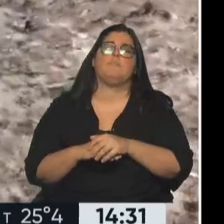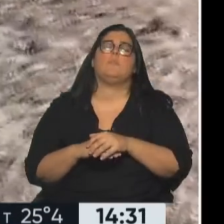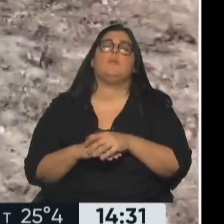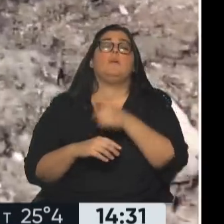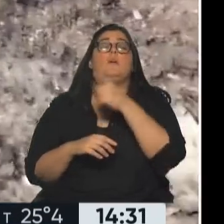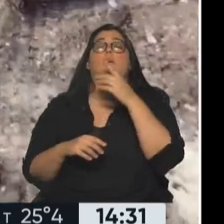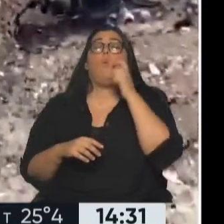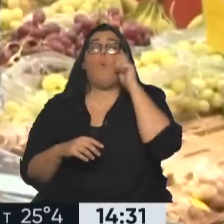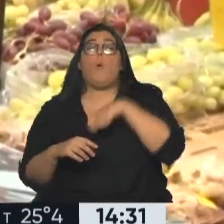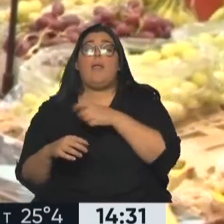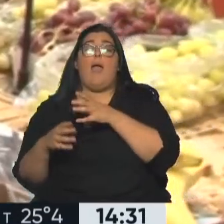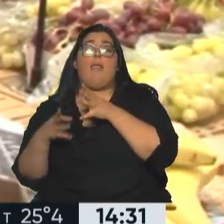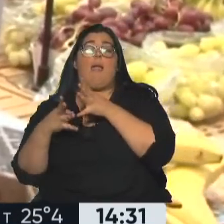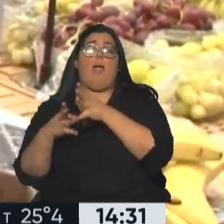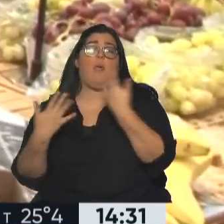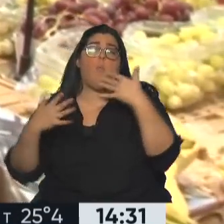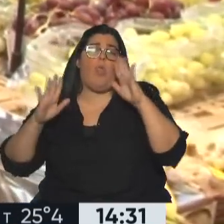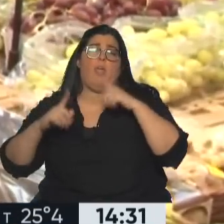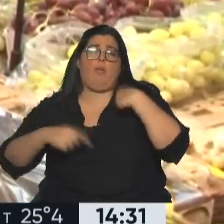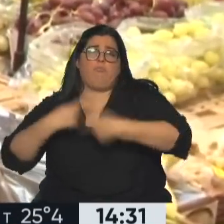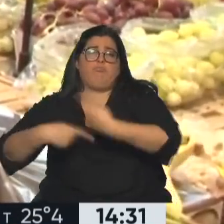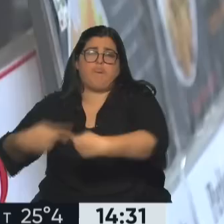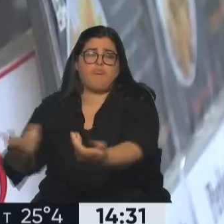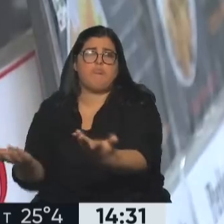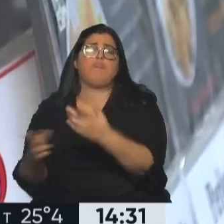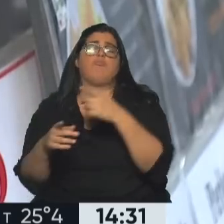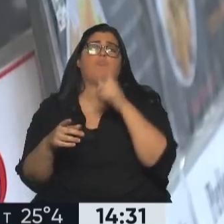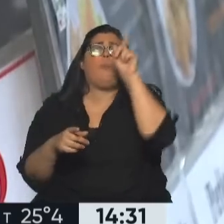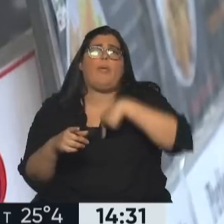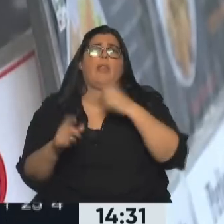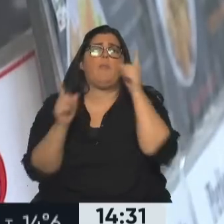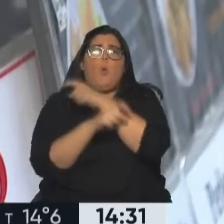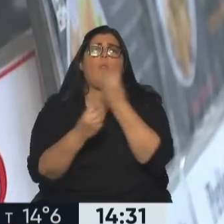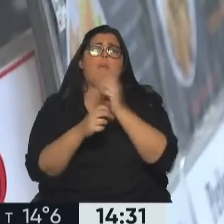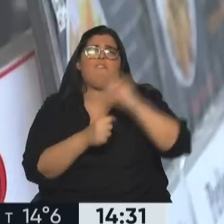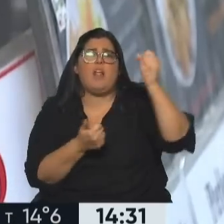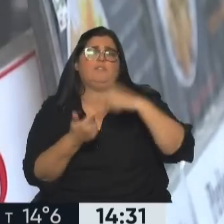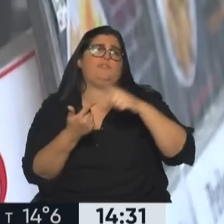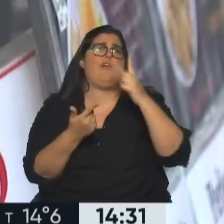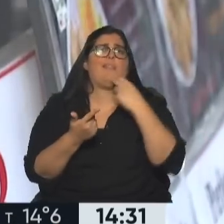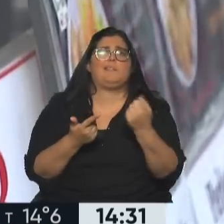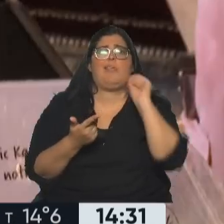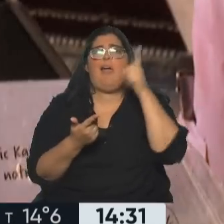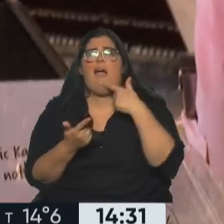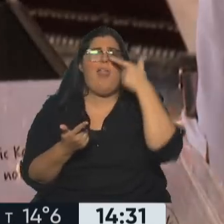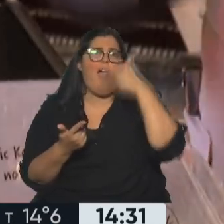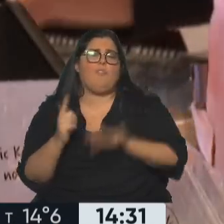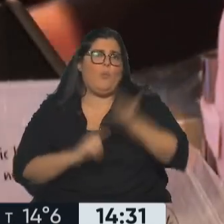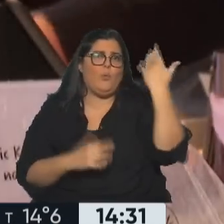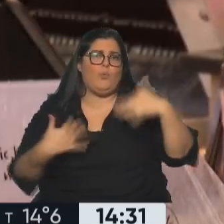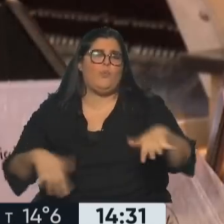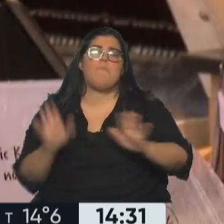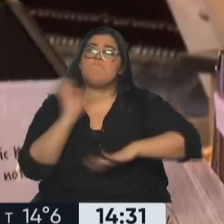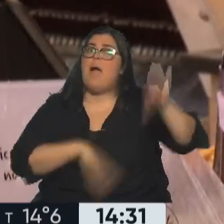podría prolongarse por meses y acentuar así los problemas actuales: inflación, altos costos de la electricidad, del gas y las naftas y el fantasma